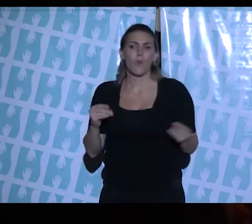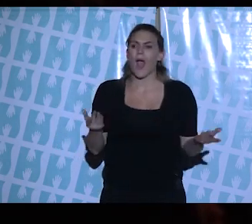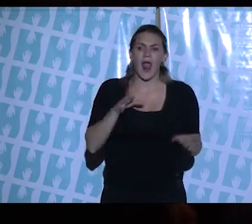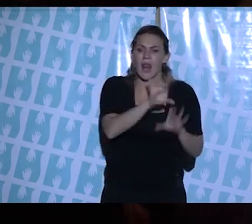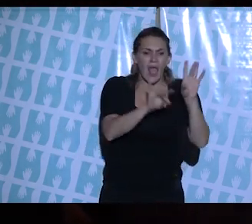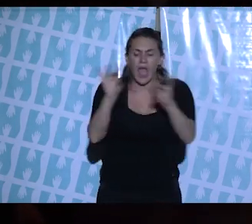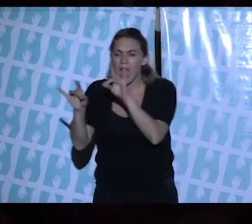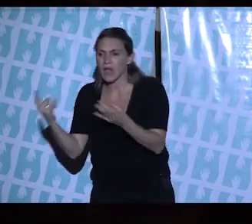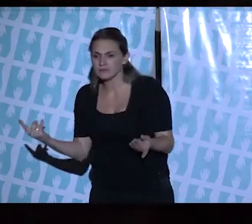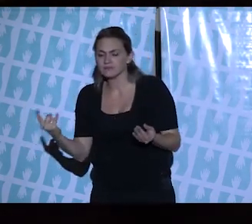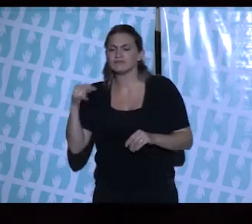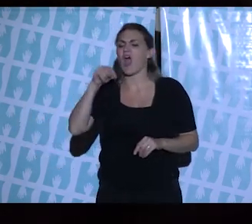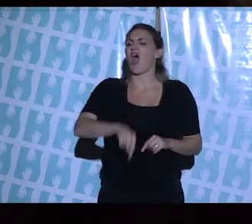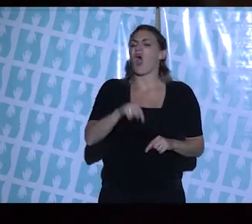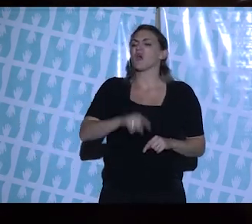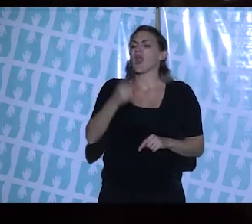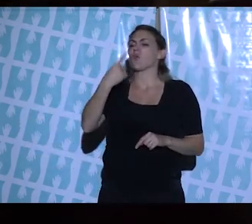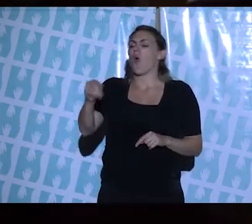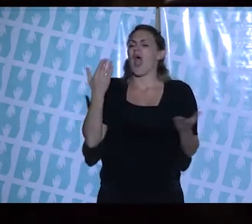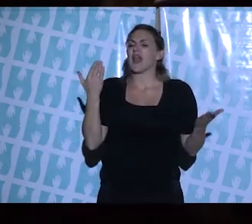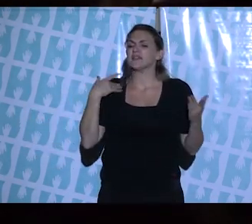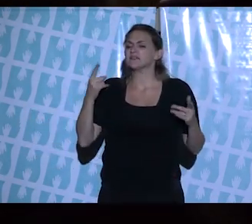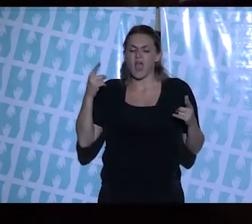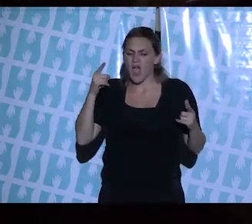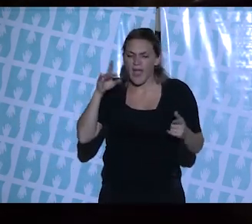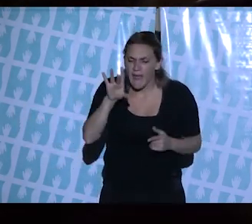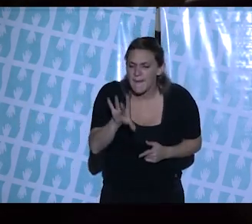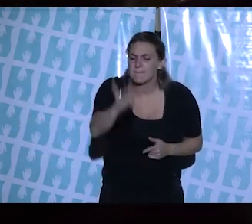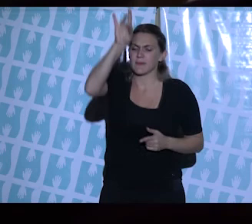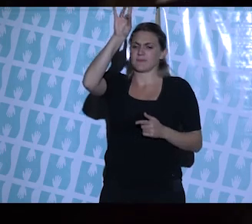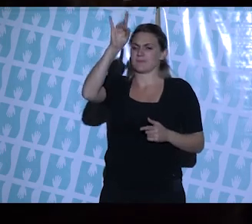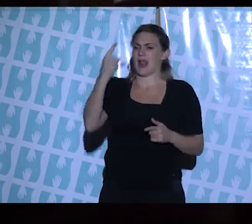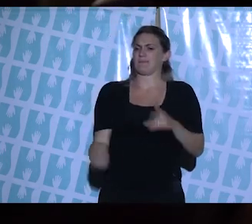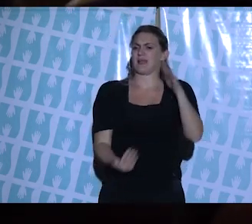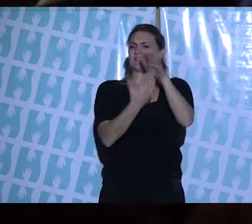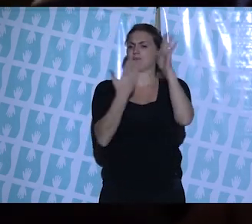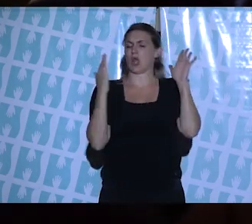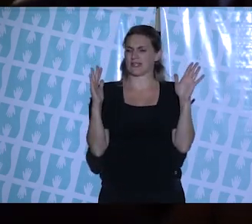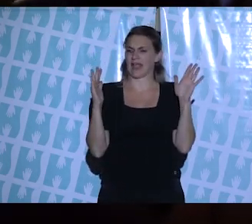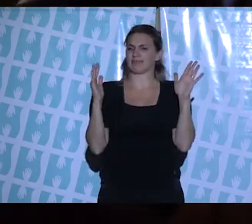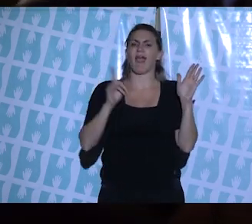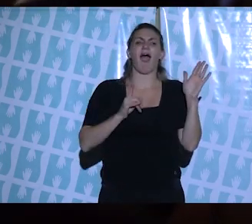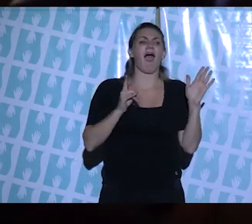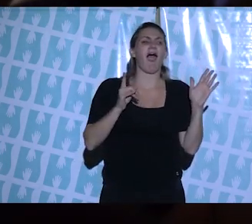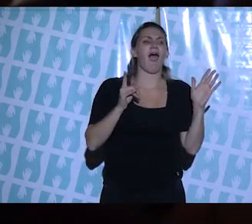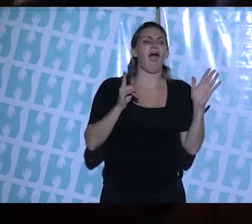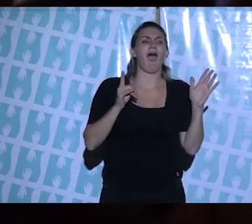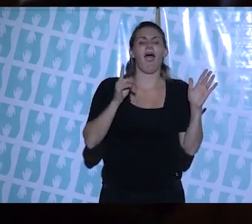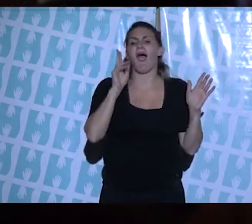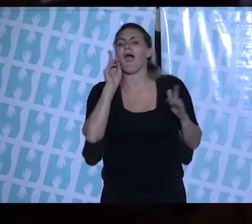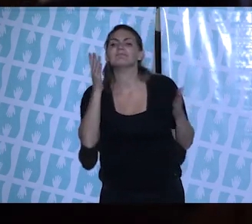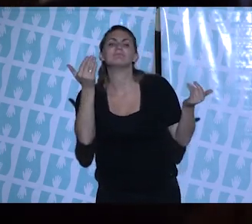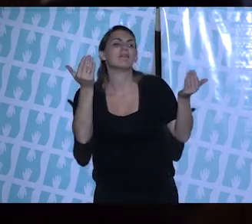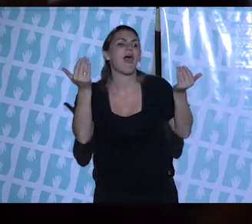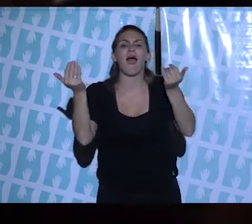¿cuál es el blanco principal de intervención terapéutica? A ver si alguno de los